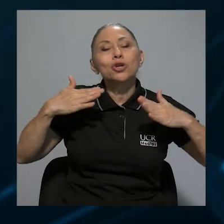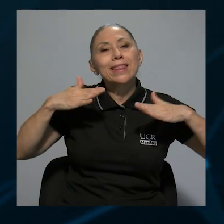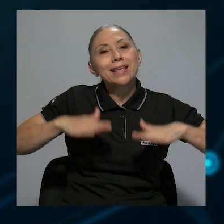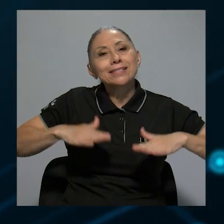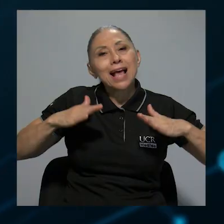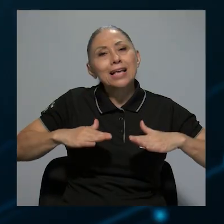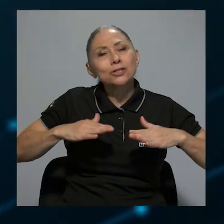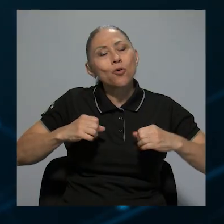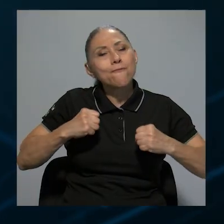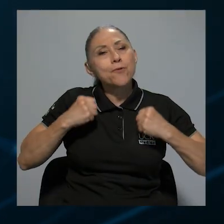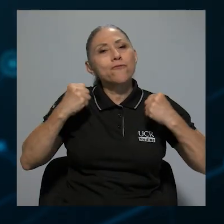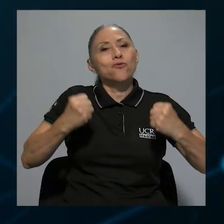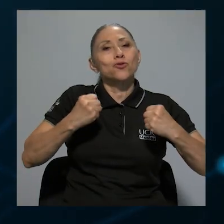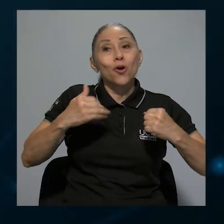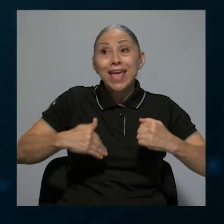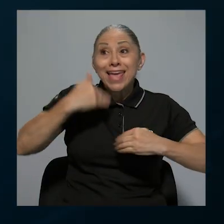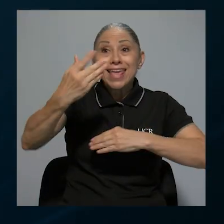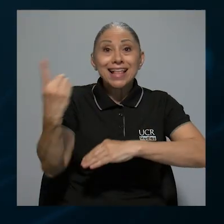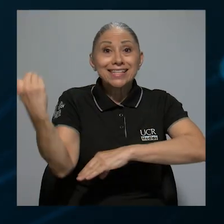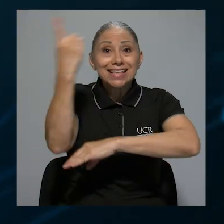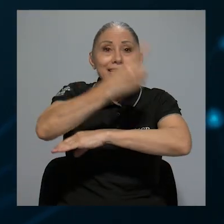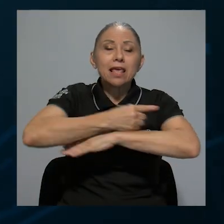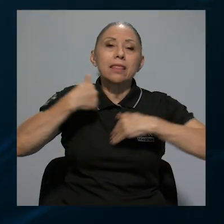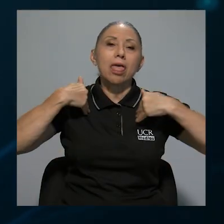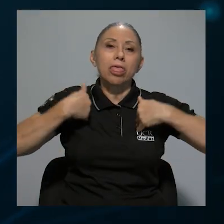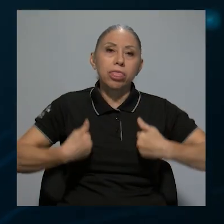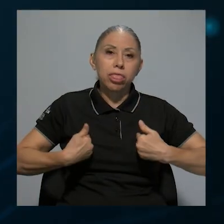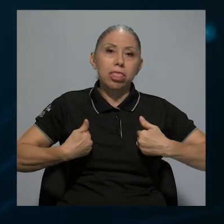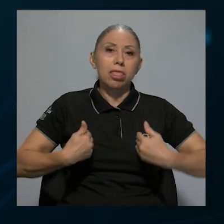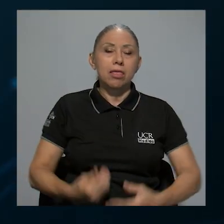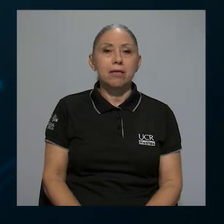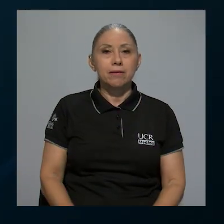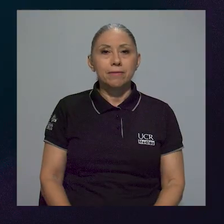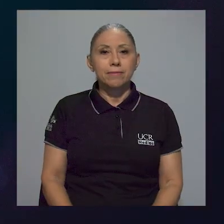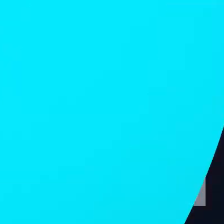profundo y genera cansancio al día siguiente.